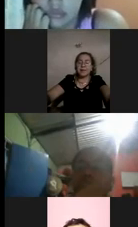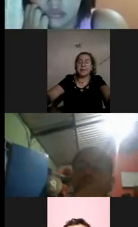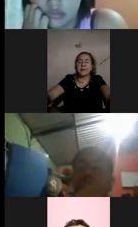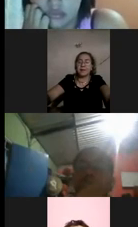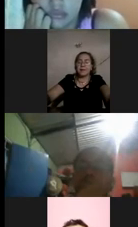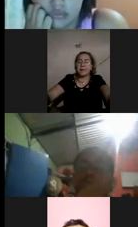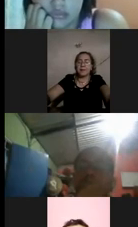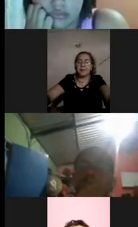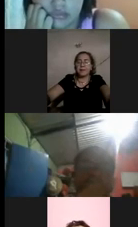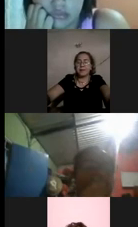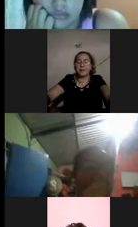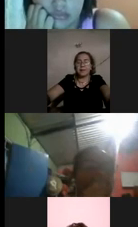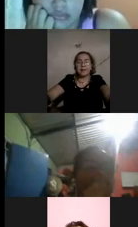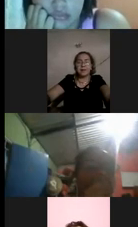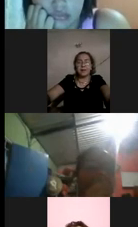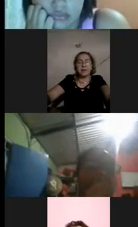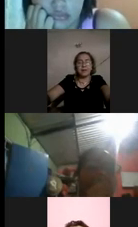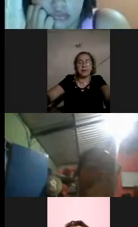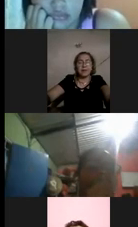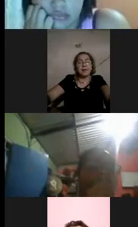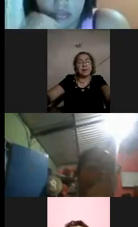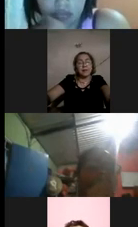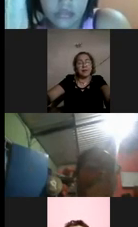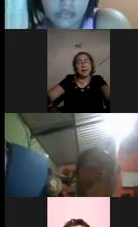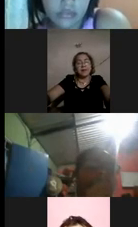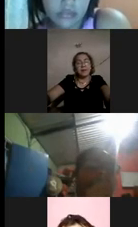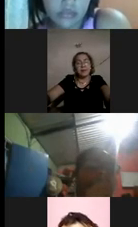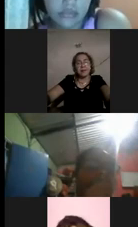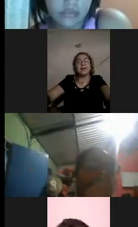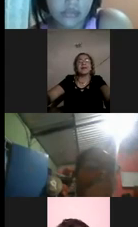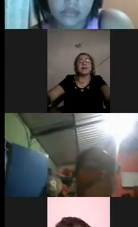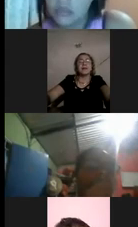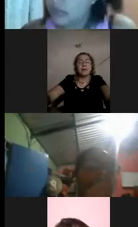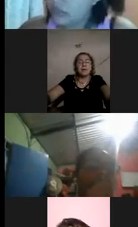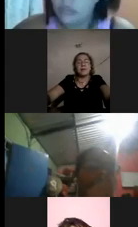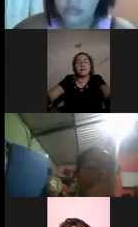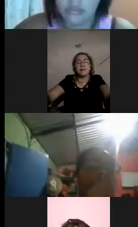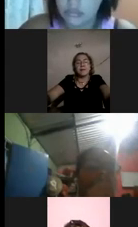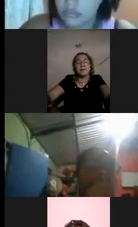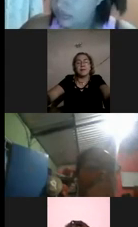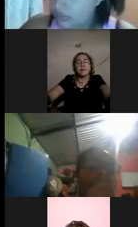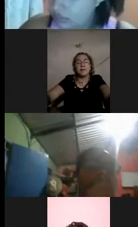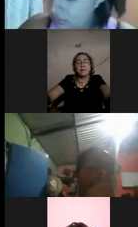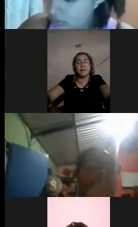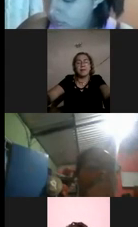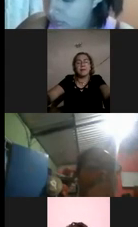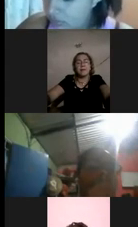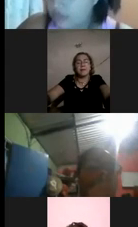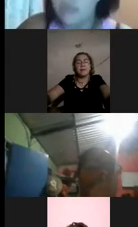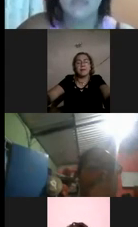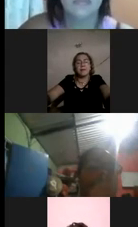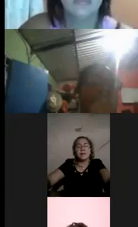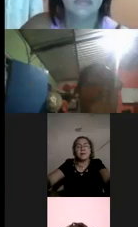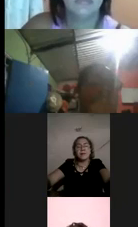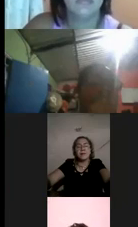estas 16 preguntas en el cuaderno. Pueden poner solo el número y